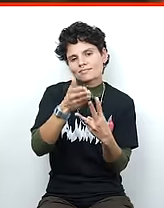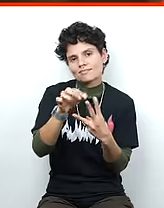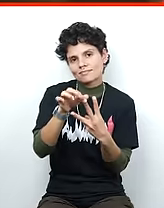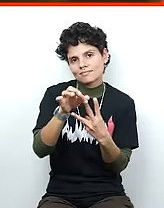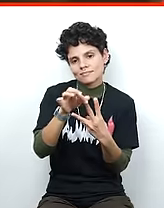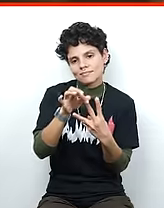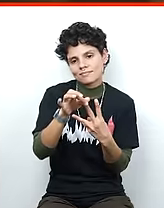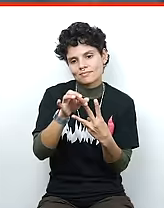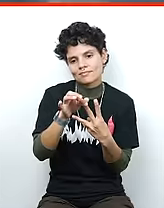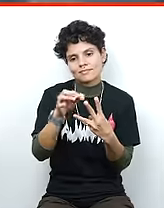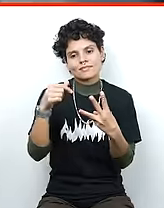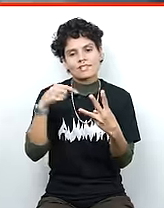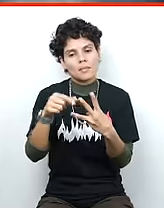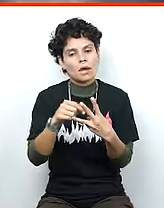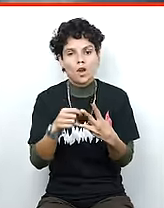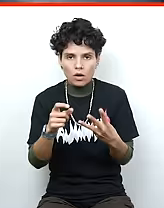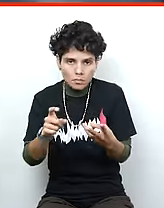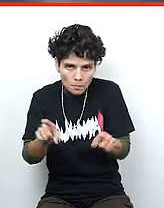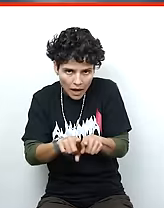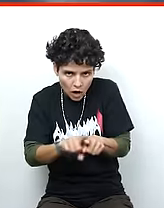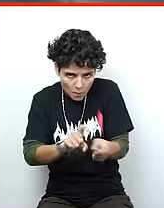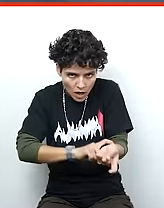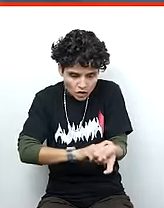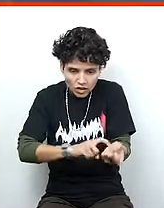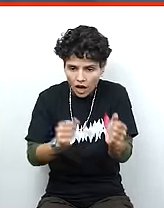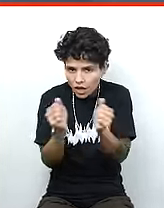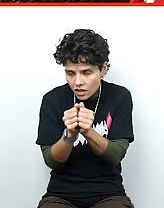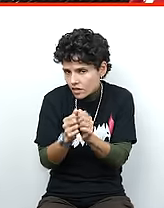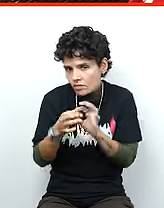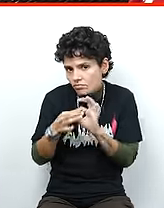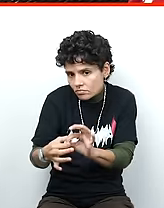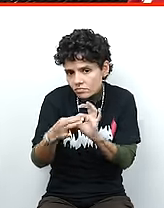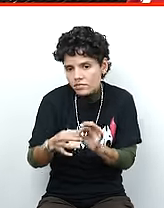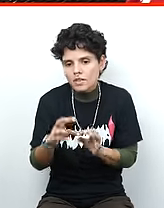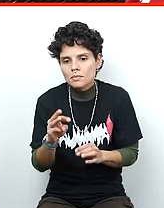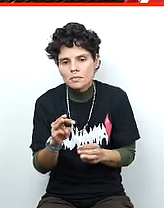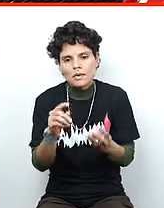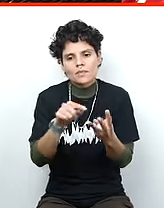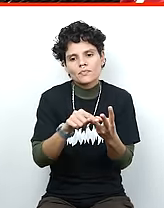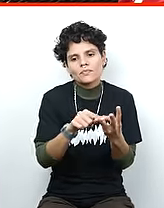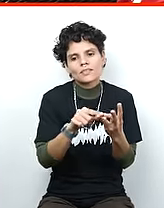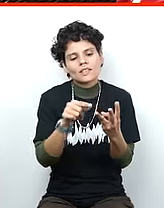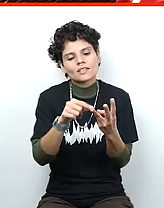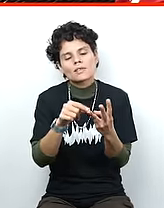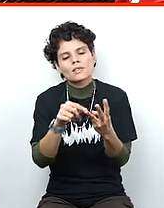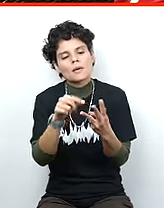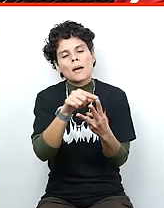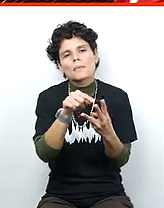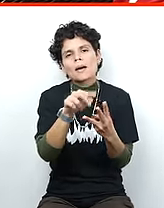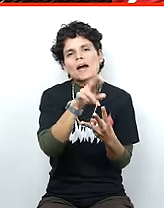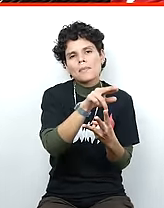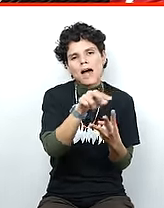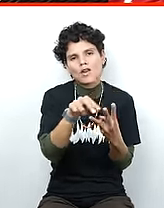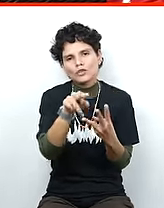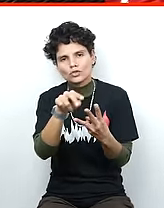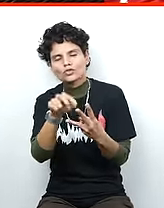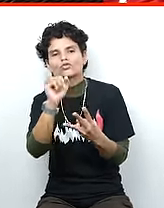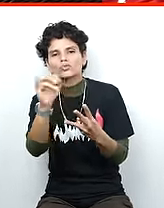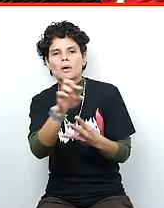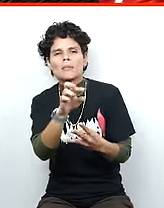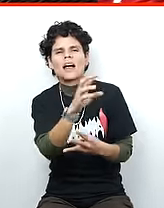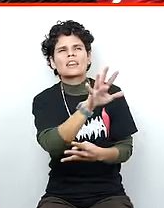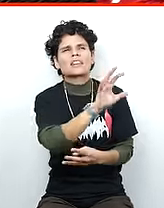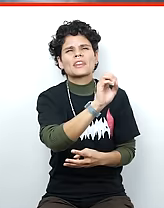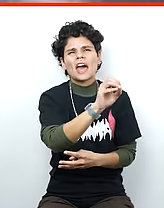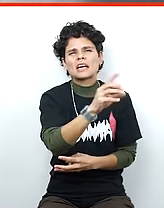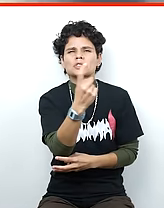31. ¿Tu hermano de papá y mamá o...? Sí, no, hermanos de sangre, pulentos, de mi papá y de mi mamá. Y cuando nací yo fue cuando mi papá se piró, pues mi hermano alcanzaron a estar con mi papá hasta